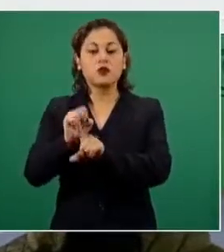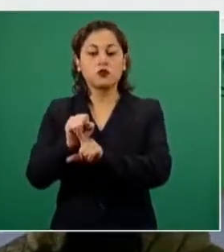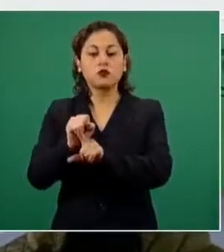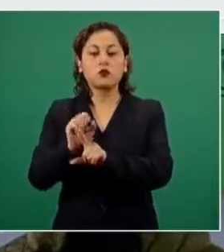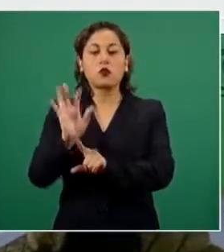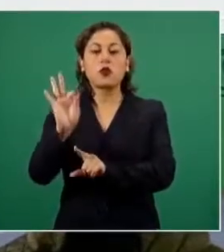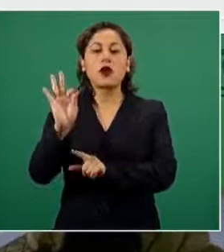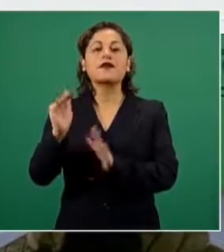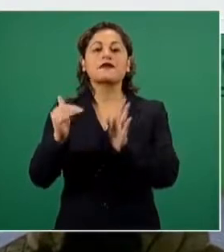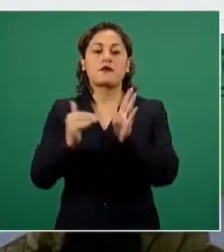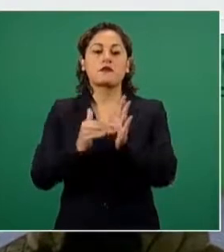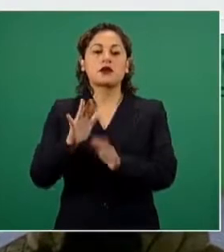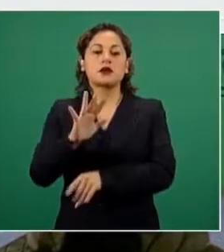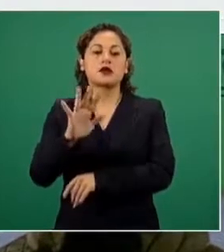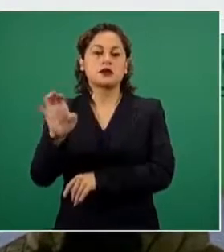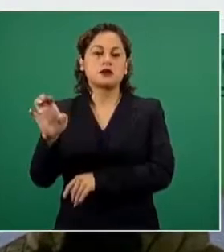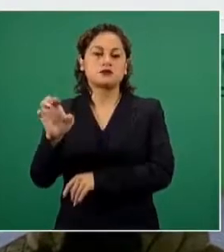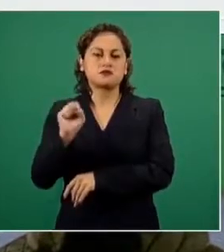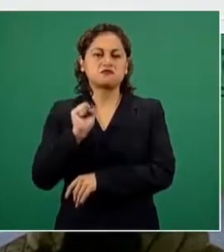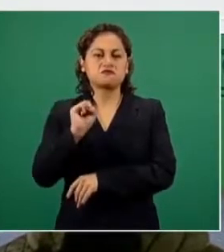40,000 millones de dólares.